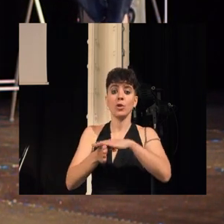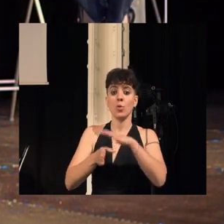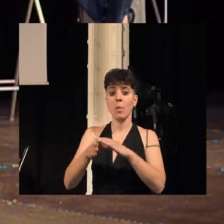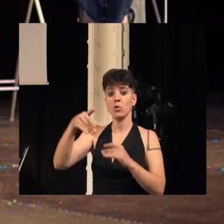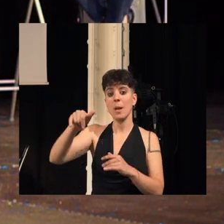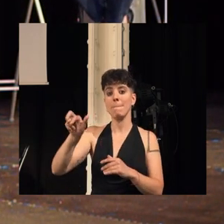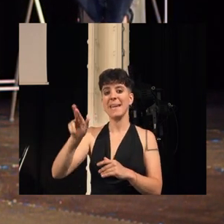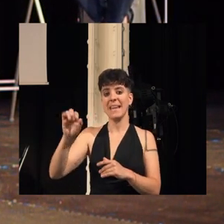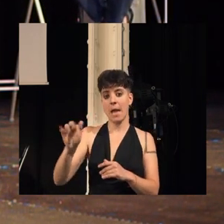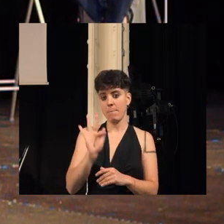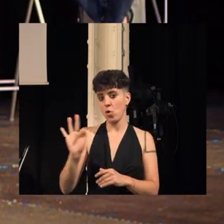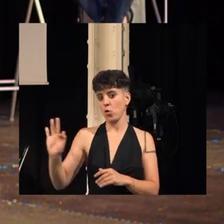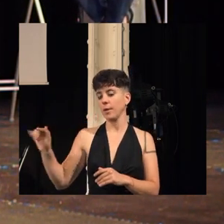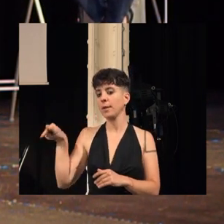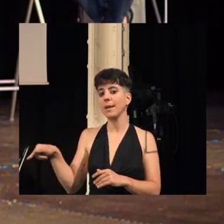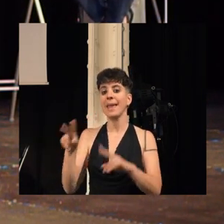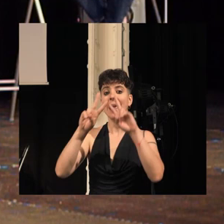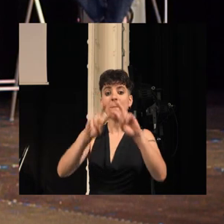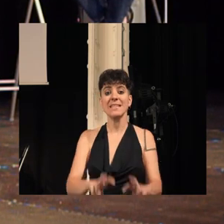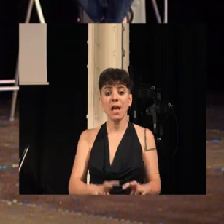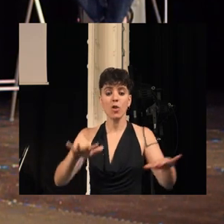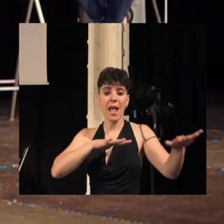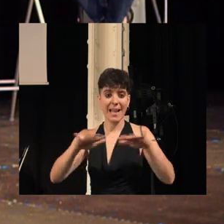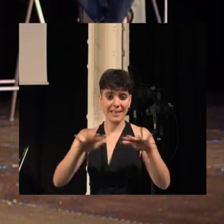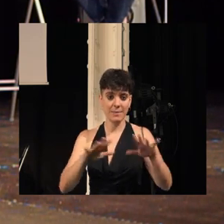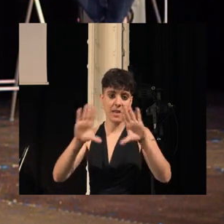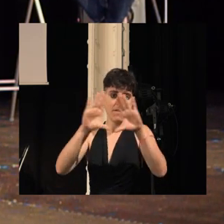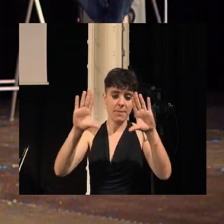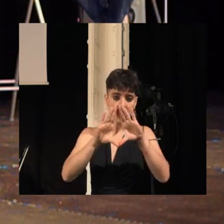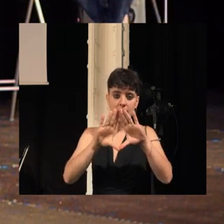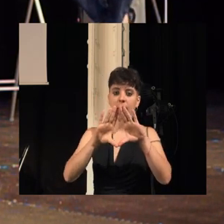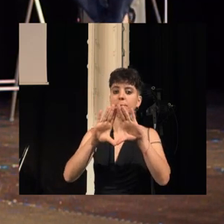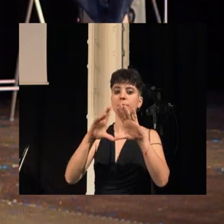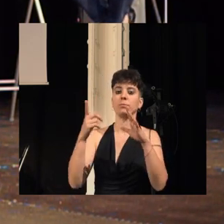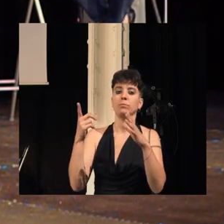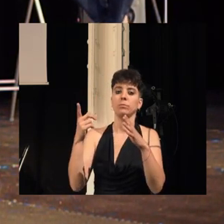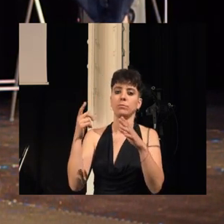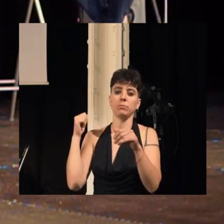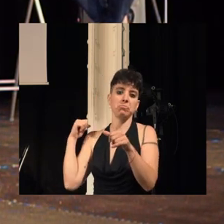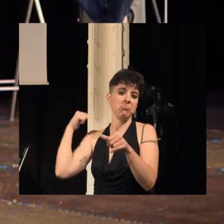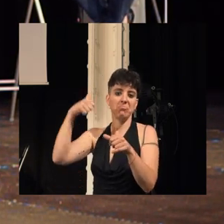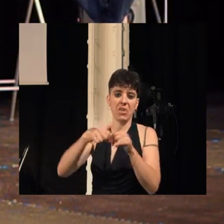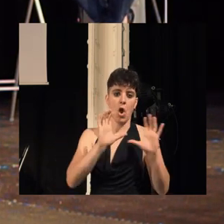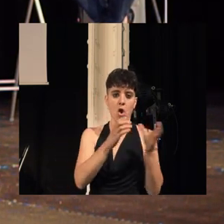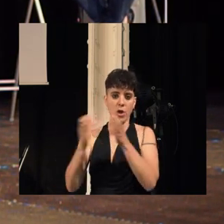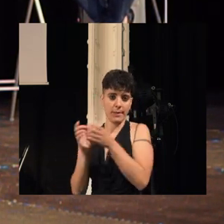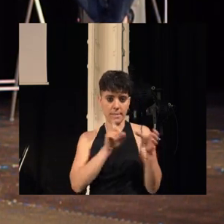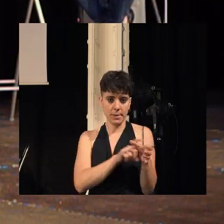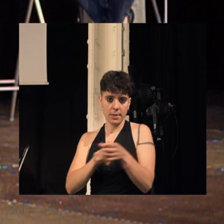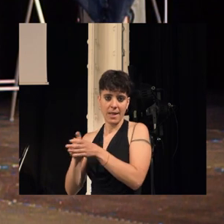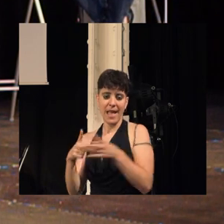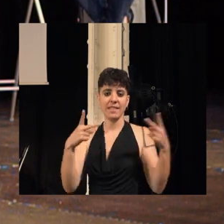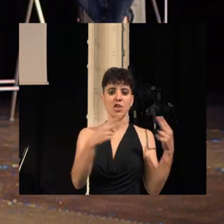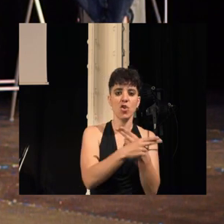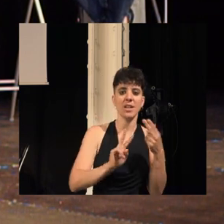este orden, si os parece. Miriam es investigadora y activista feminista, ha participado en varios colectivos, ¿no? Las Tisoras,